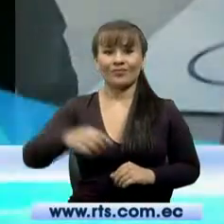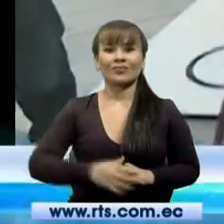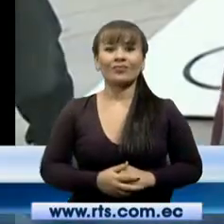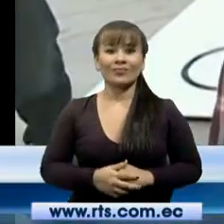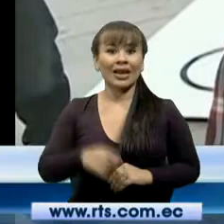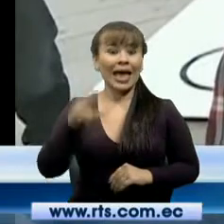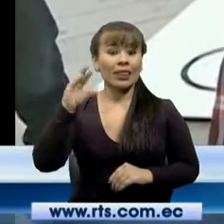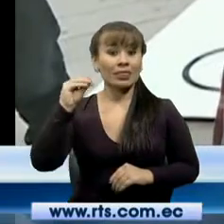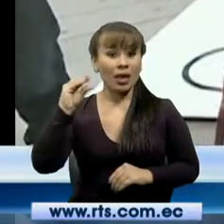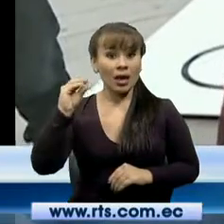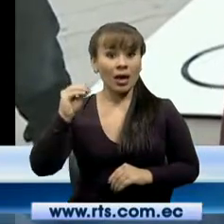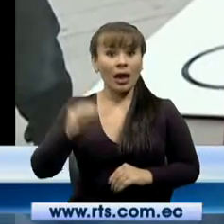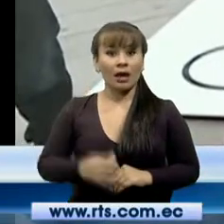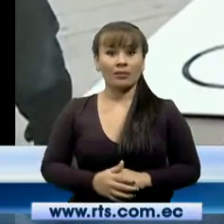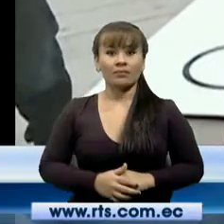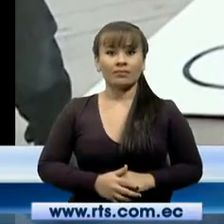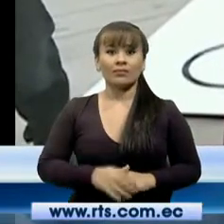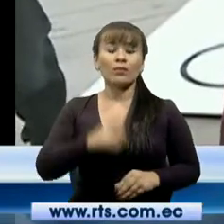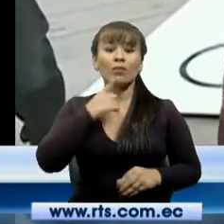línea negra,